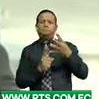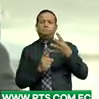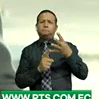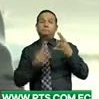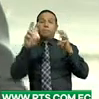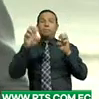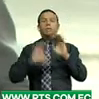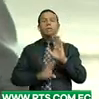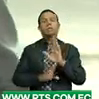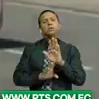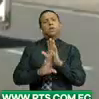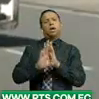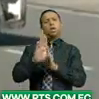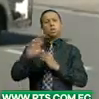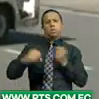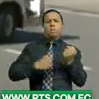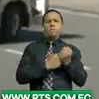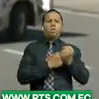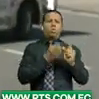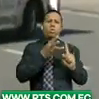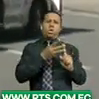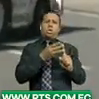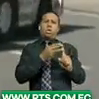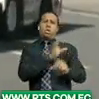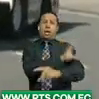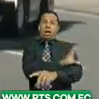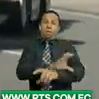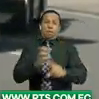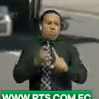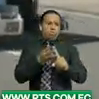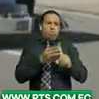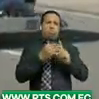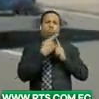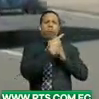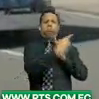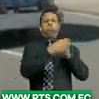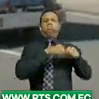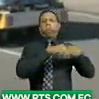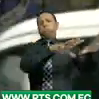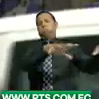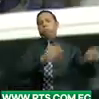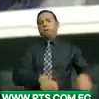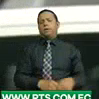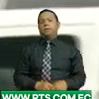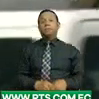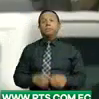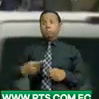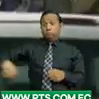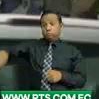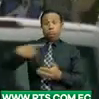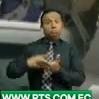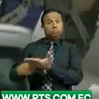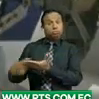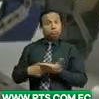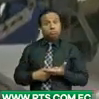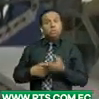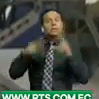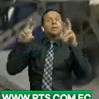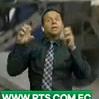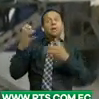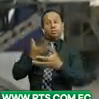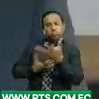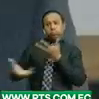y apoyo para el Internet rural. Algunas de estas iniciativas se enmarcarán en temas comerciales y en el cual Estados Unidos tiene una